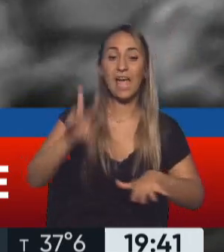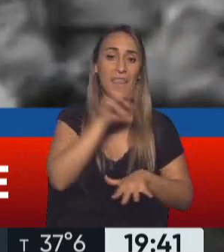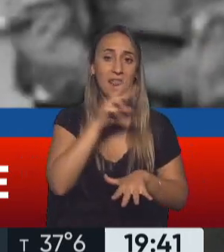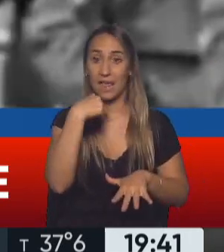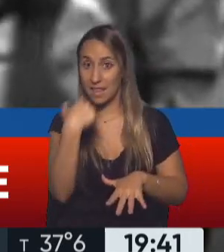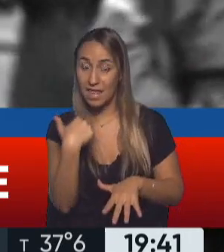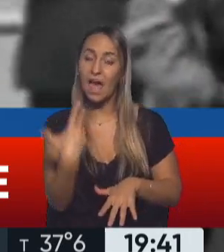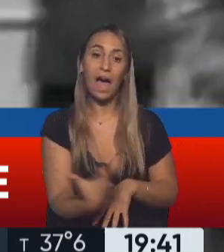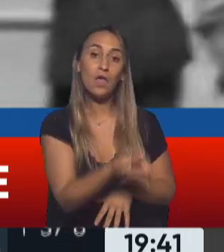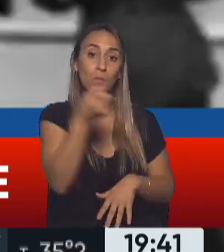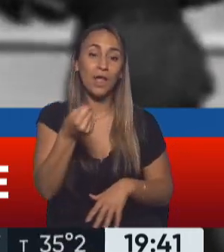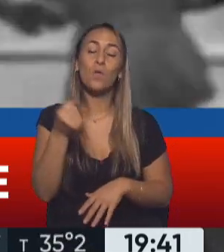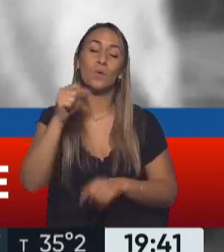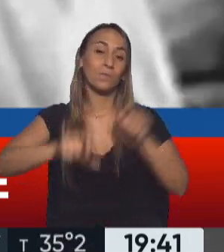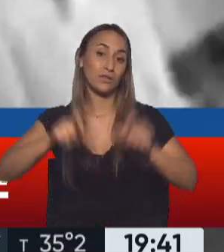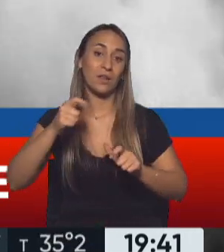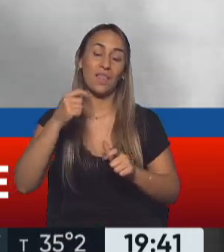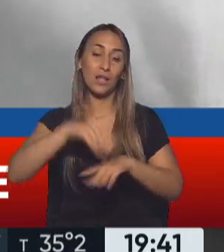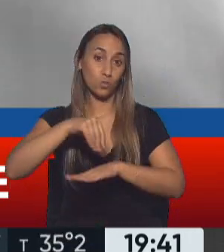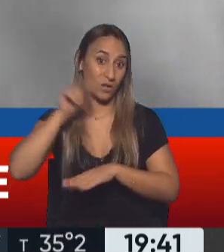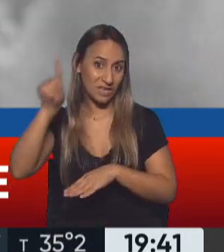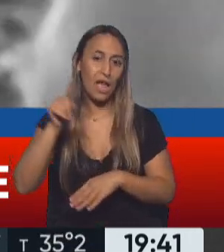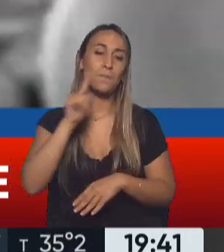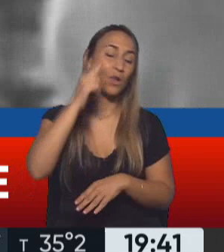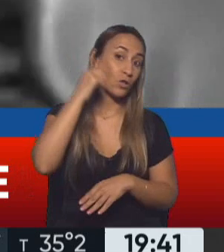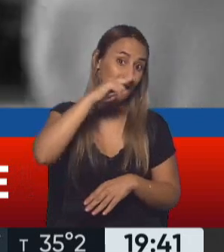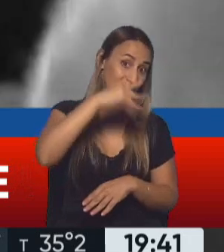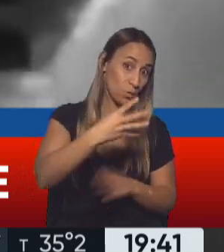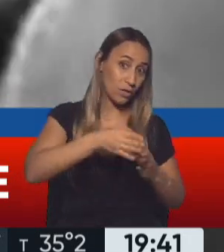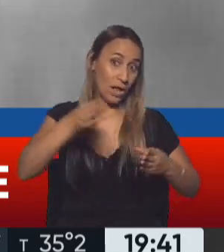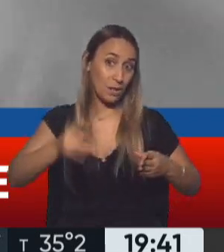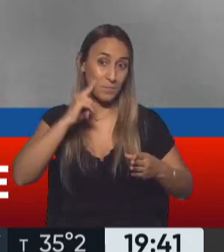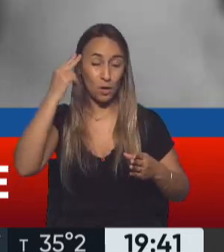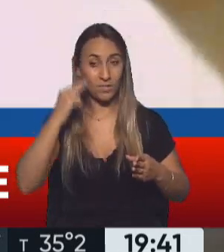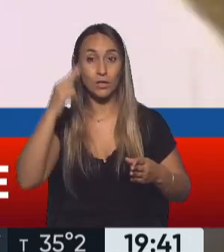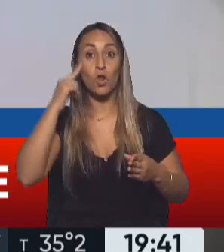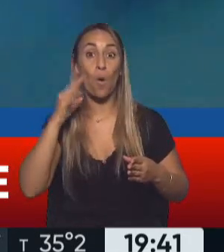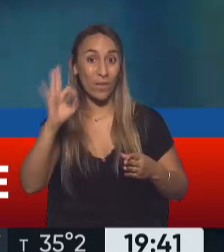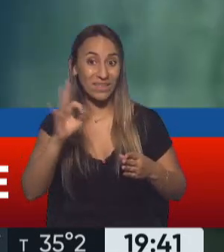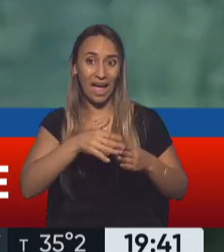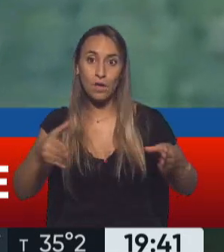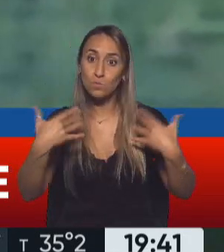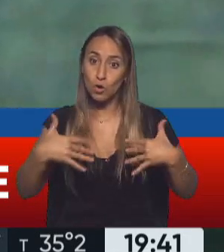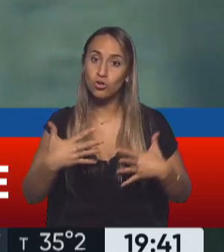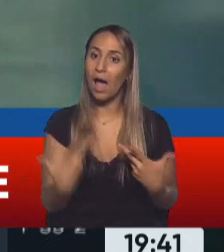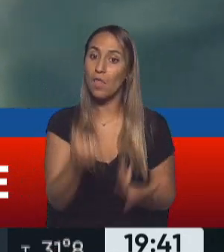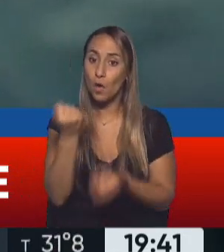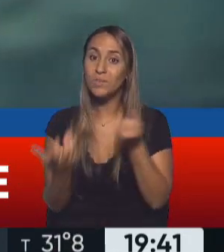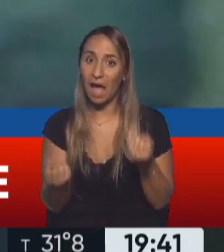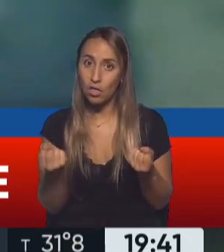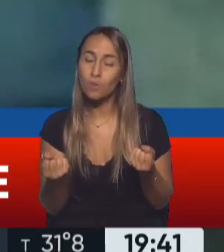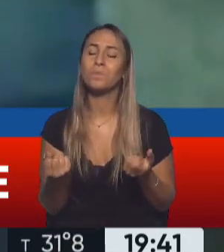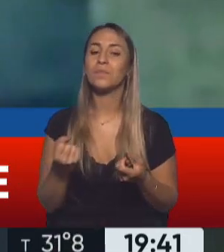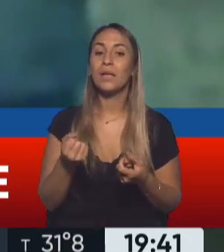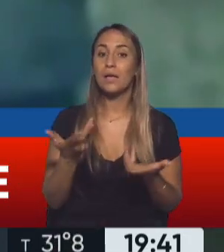adoptados por personas suecas entre 1974 y 1990. En esta campaña jugó